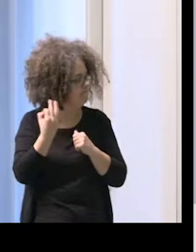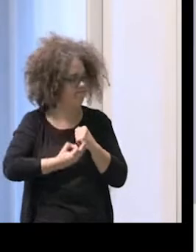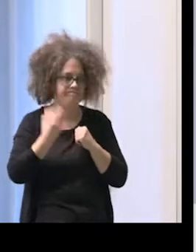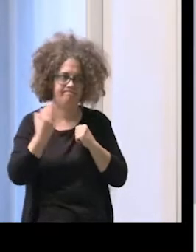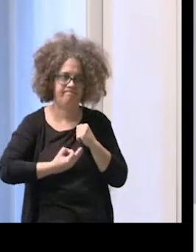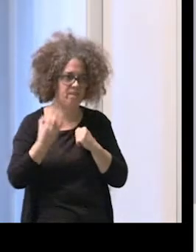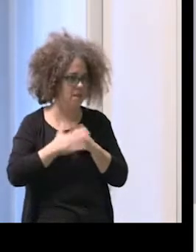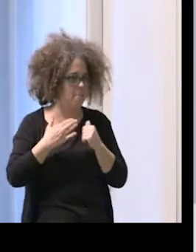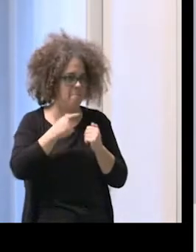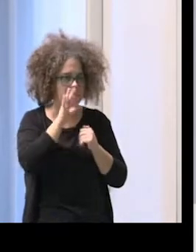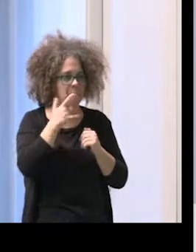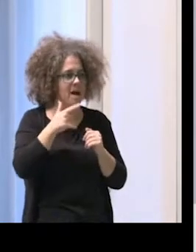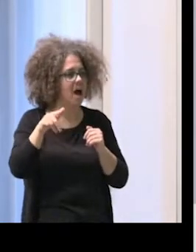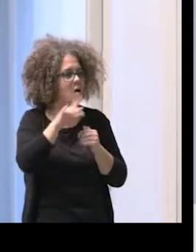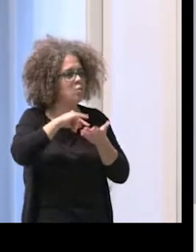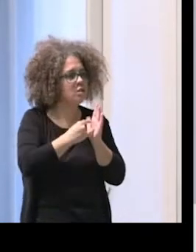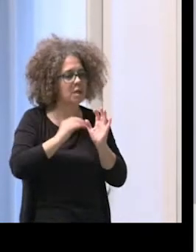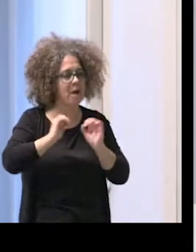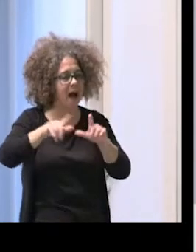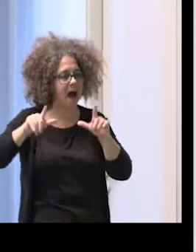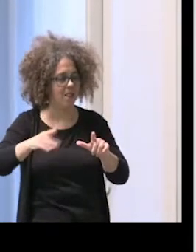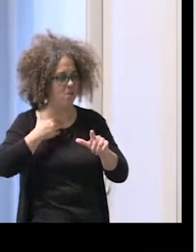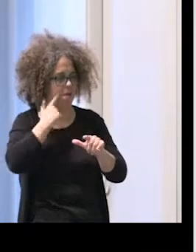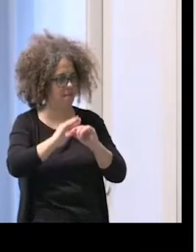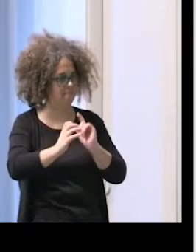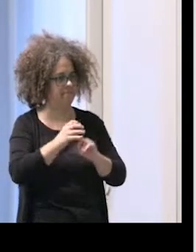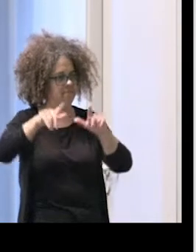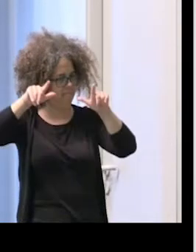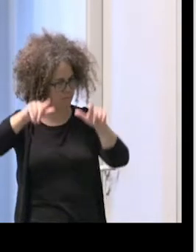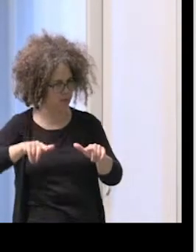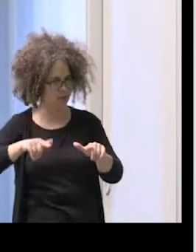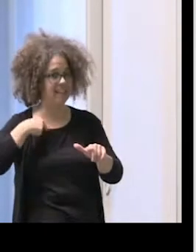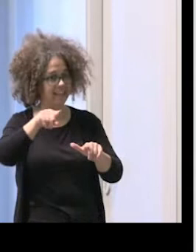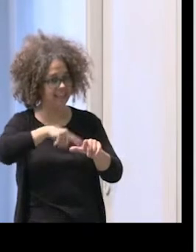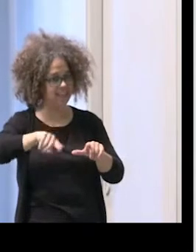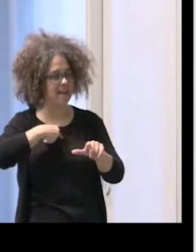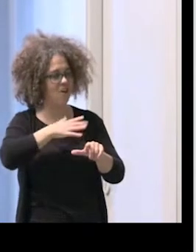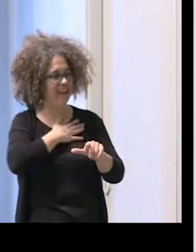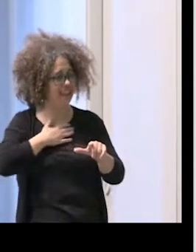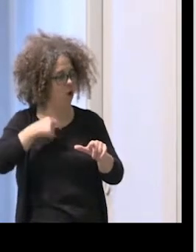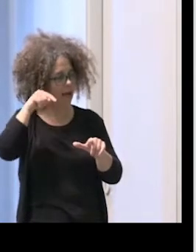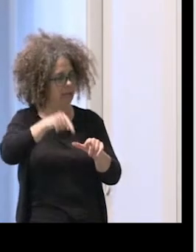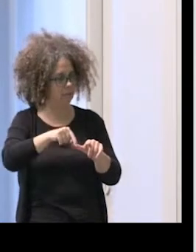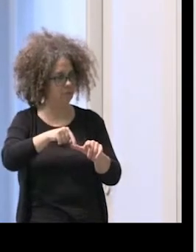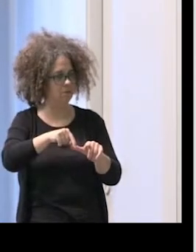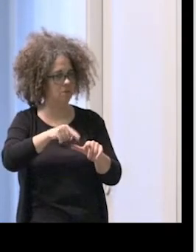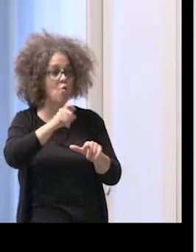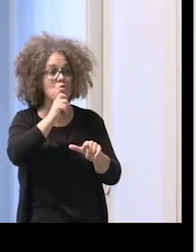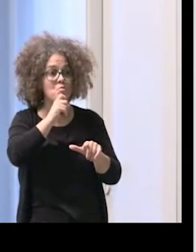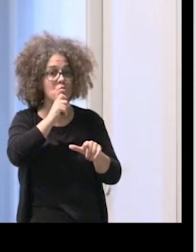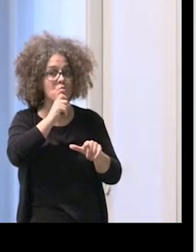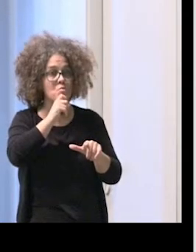confiable, reproducible, que nos permita obtener las células que queremos. Y eso lo conseguimos trabajando con las células